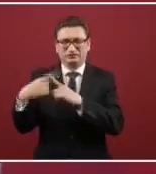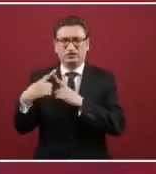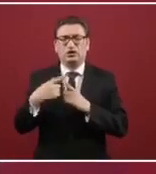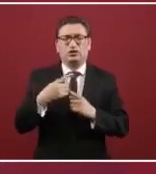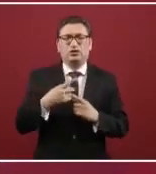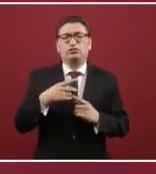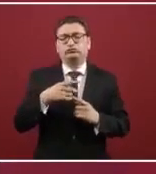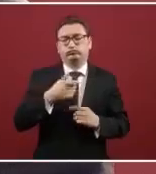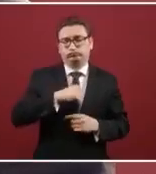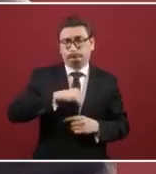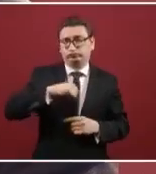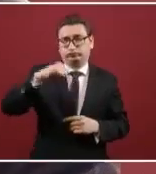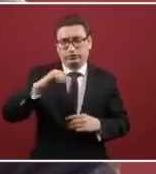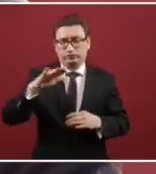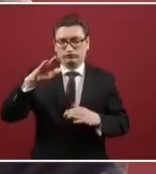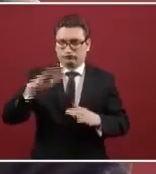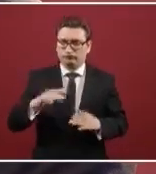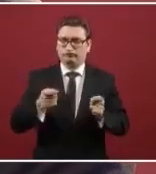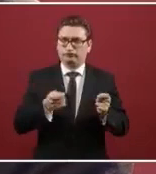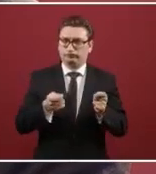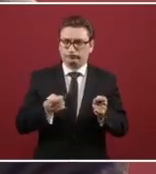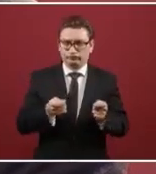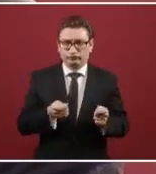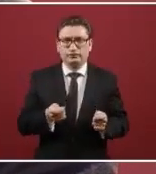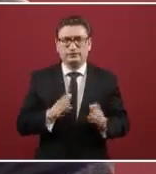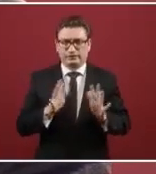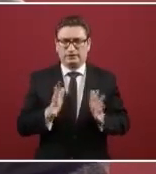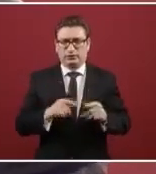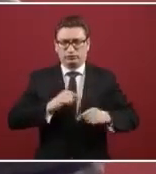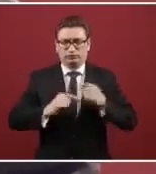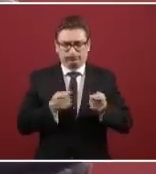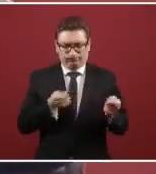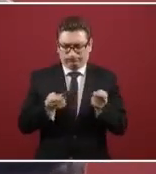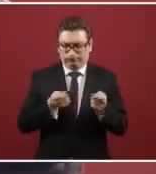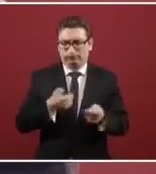ya estamos controlando los precios de los combustibles,